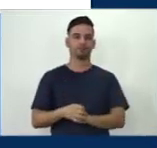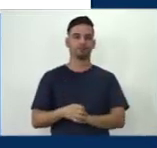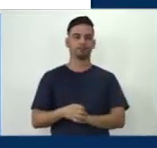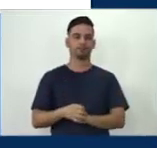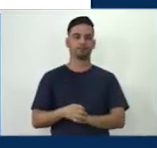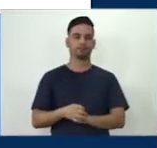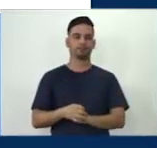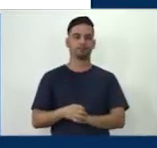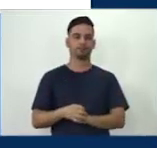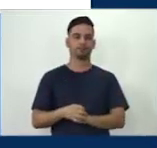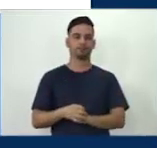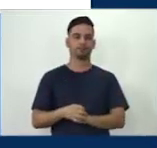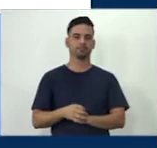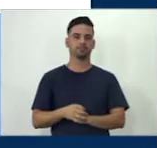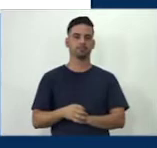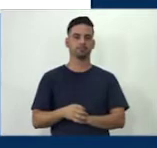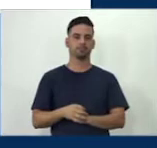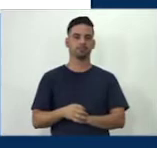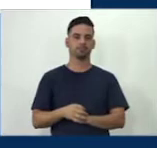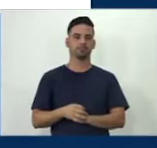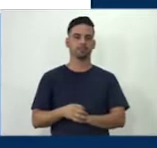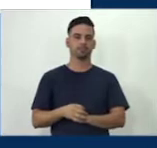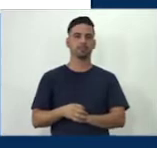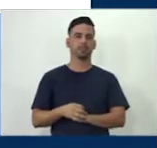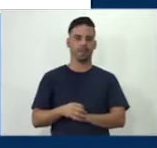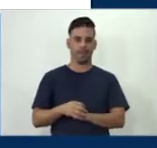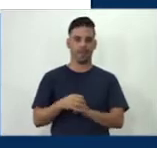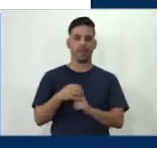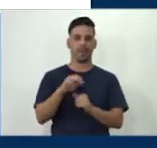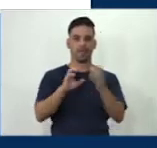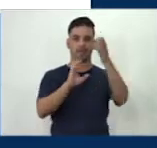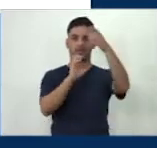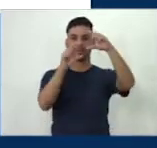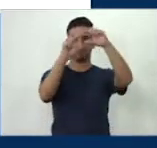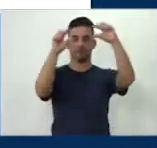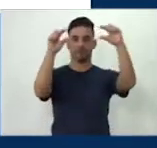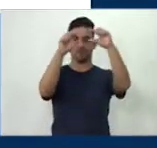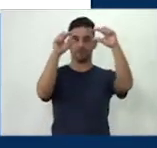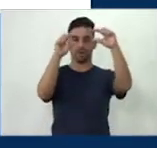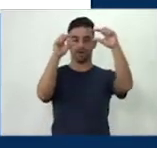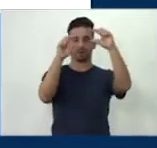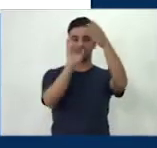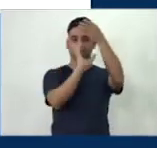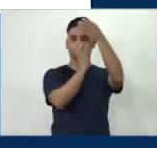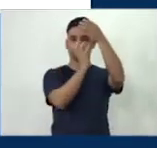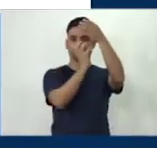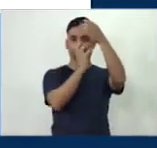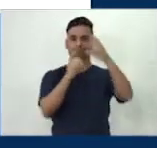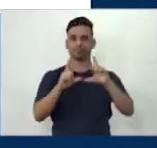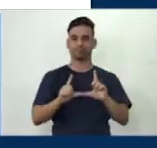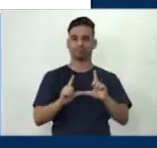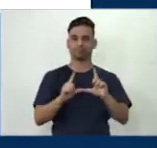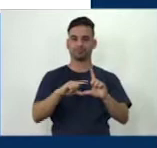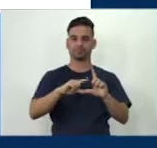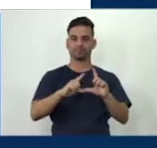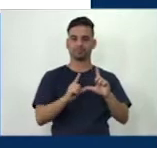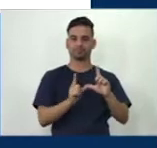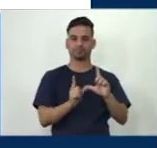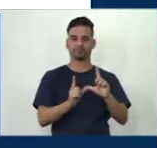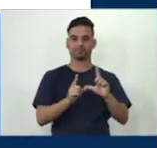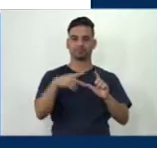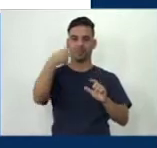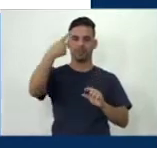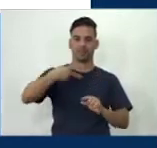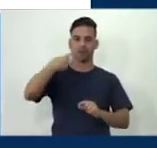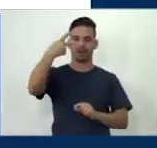voltímetro, que va a estar en paralelo con respecto a la fuente, y después ubicamos entonces, con respecto a los bombillos, un